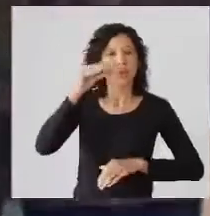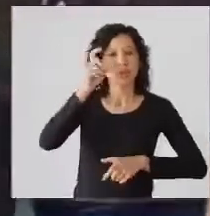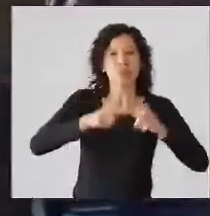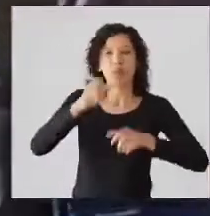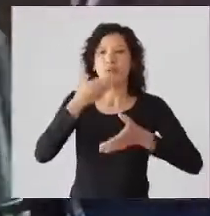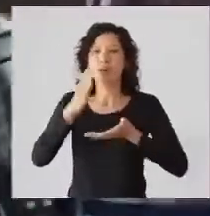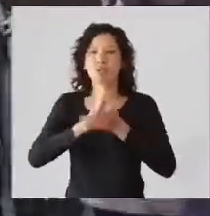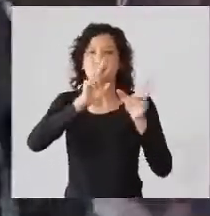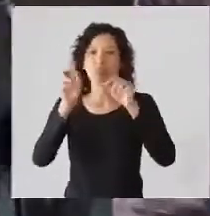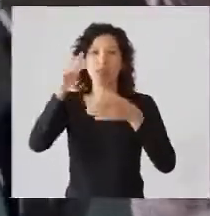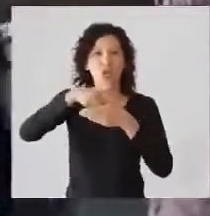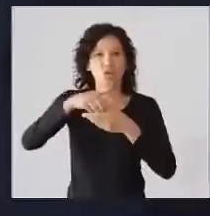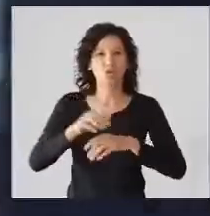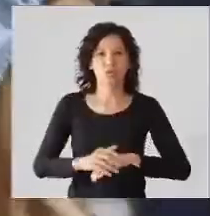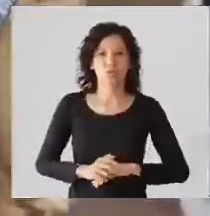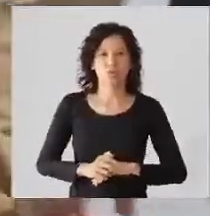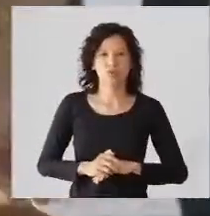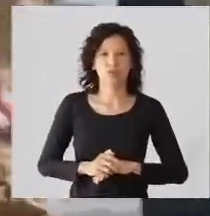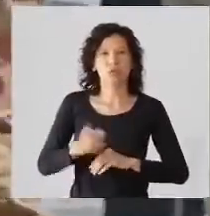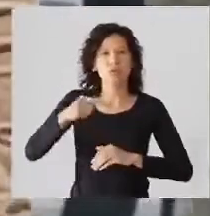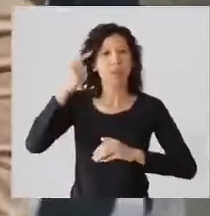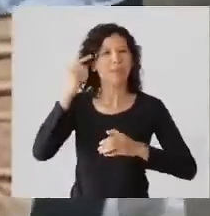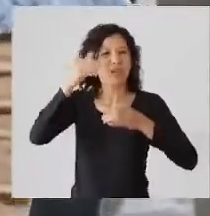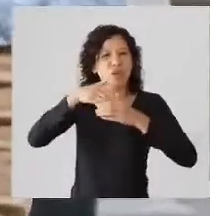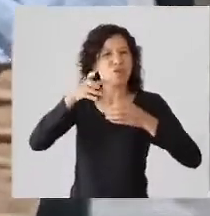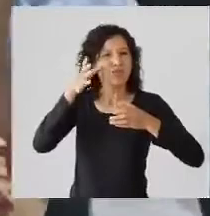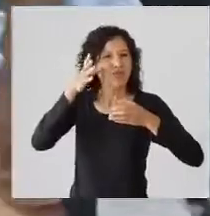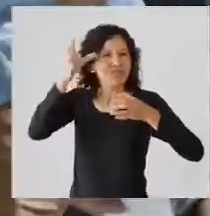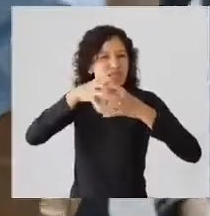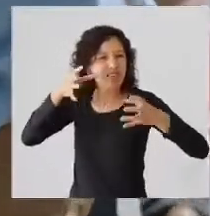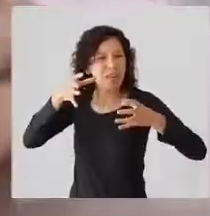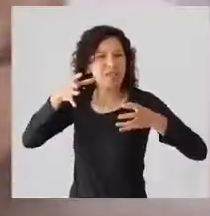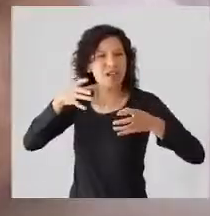Escuchamos hablar de inclusión y pensamos en algo enorme,